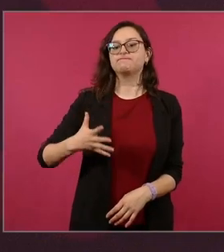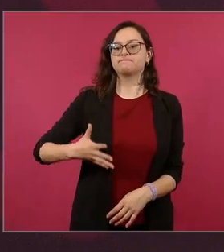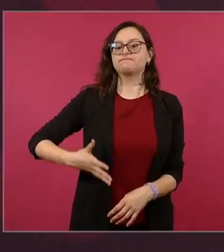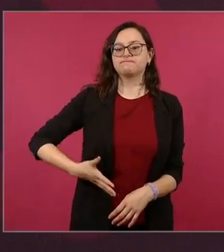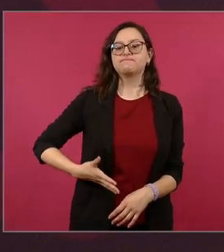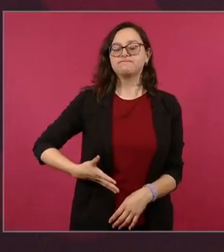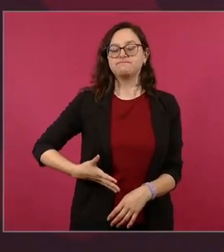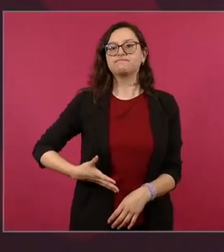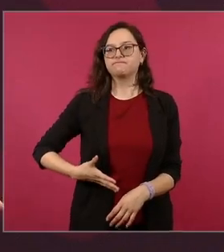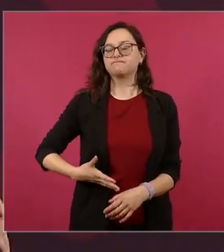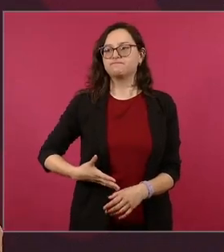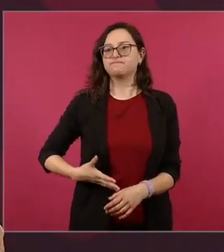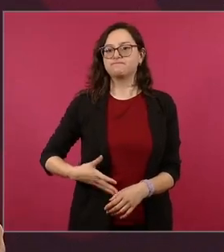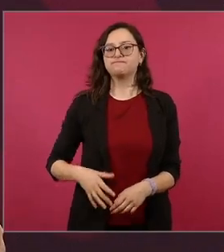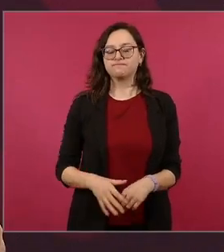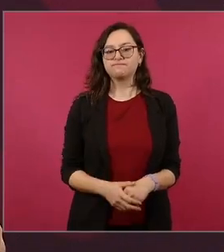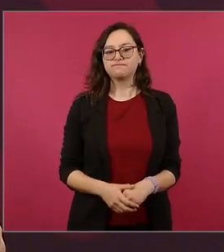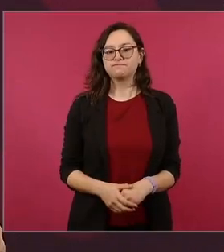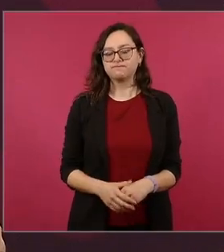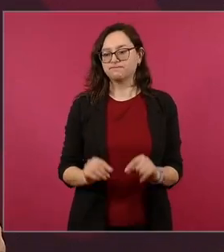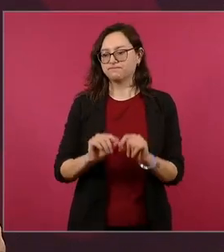de México.